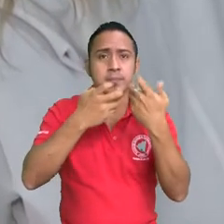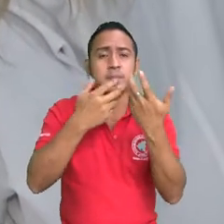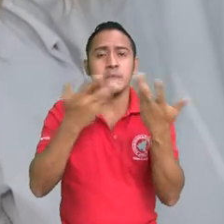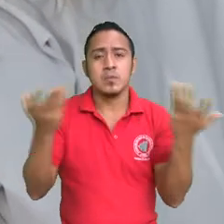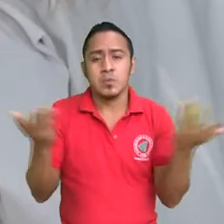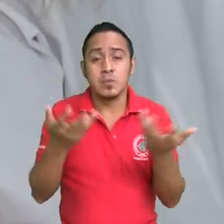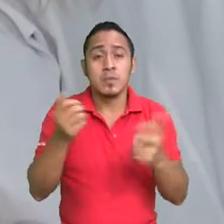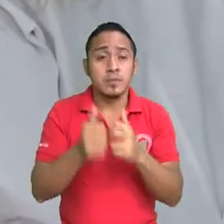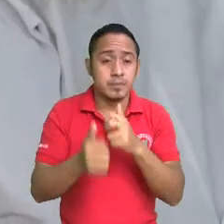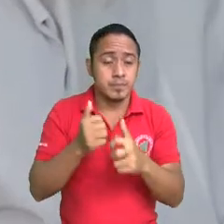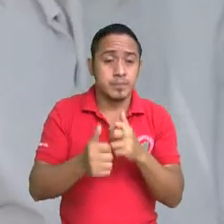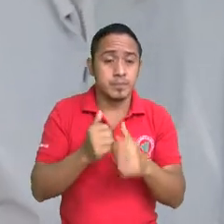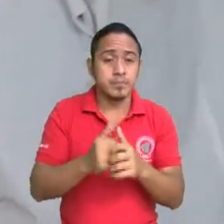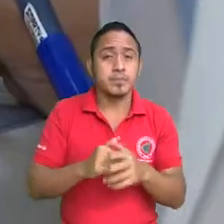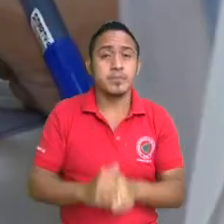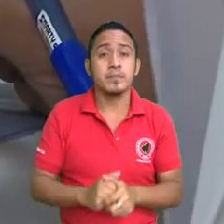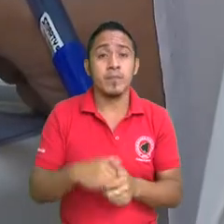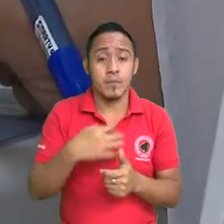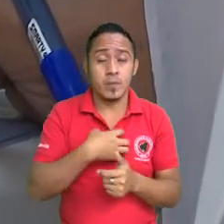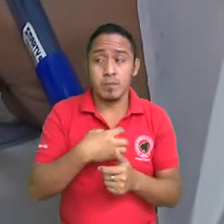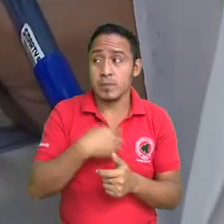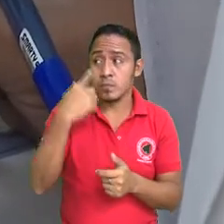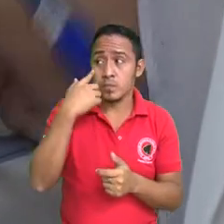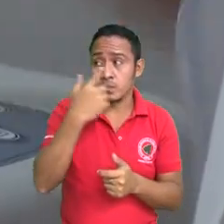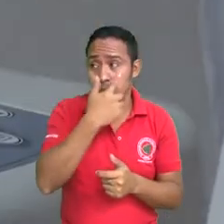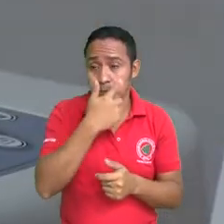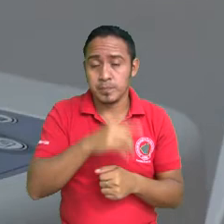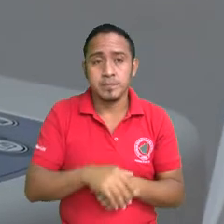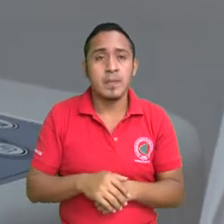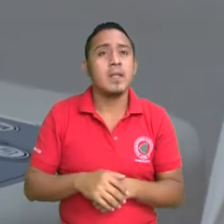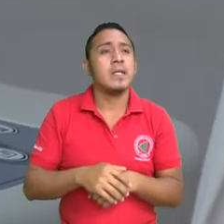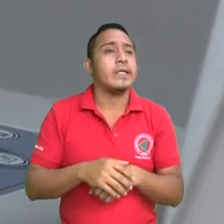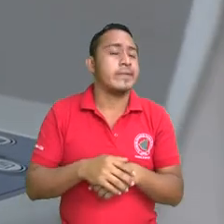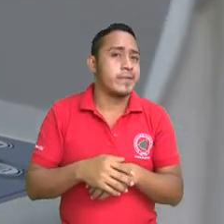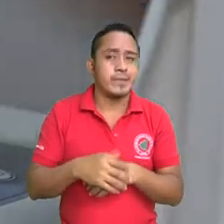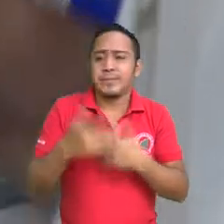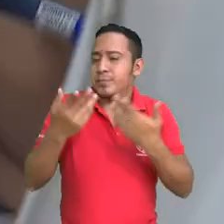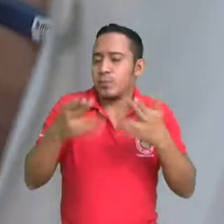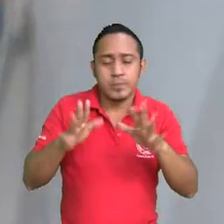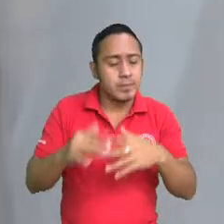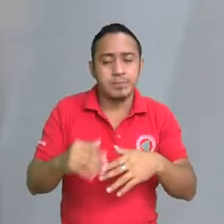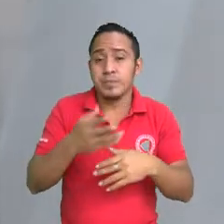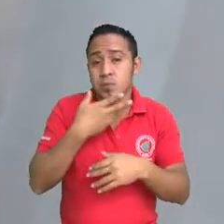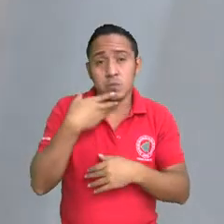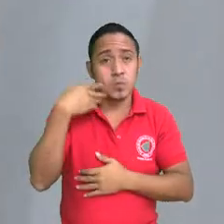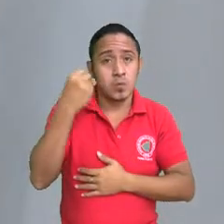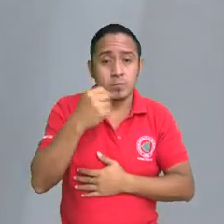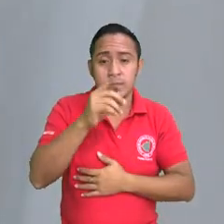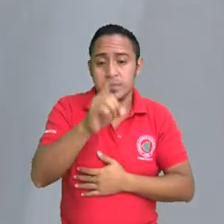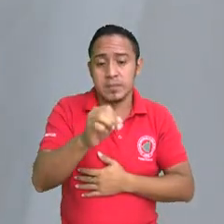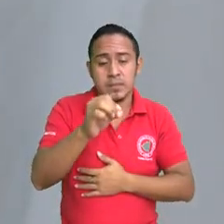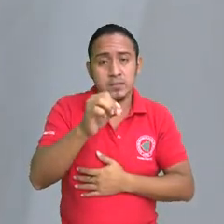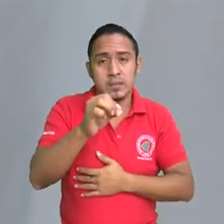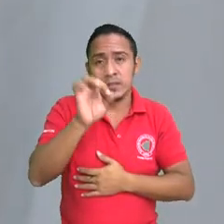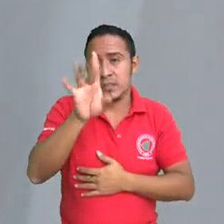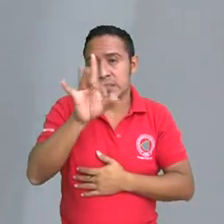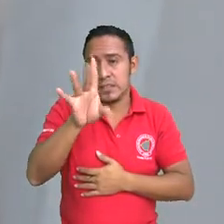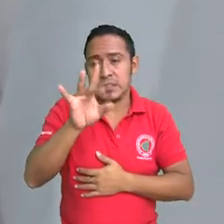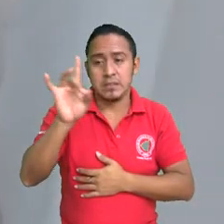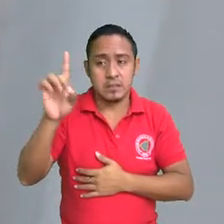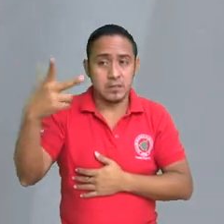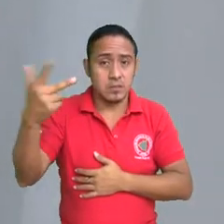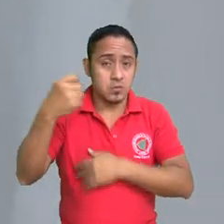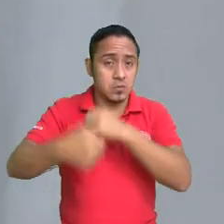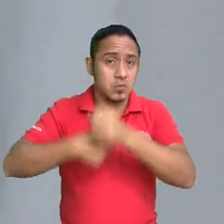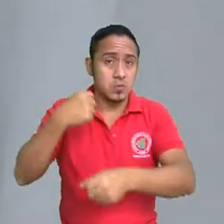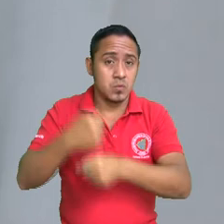qué es lo que está sucediendo con el ojo. Es normal que progrese. Si es un paciente joven de 10, 15,